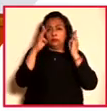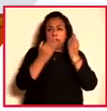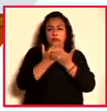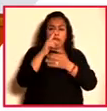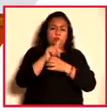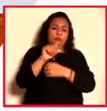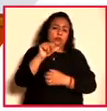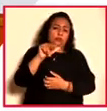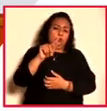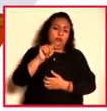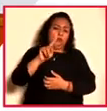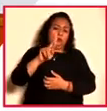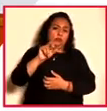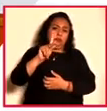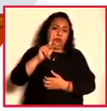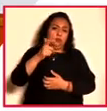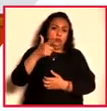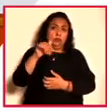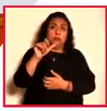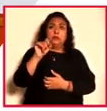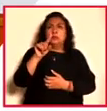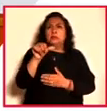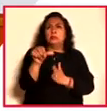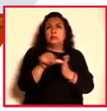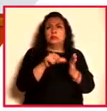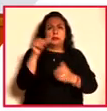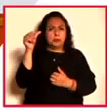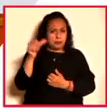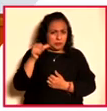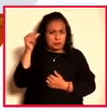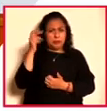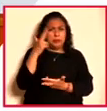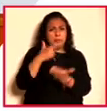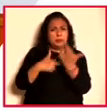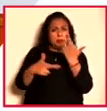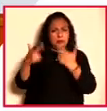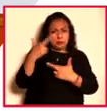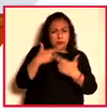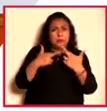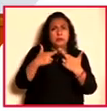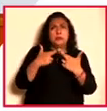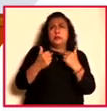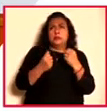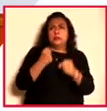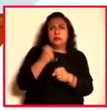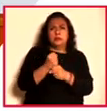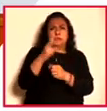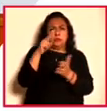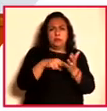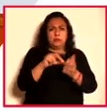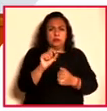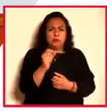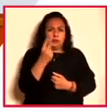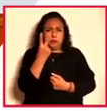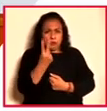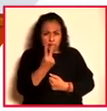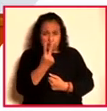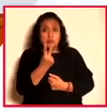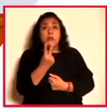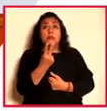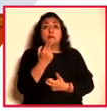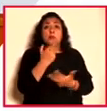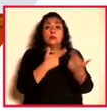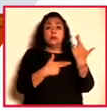Antropología y para el mes de abril regresará del año 2022,